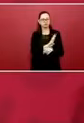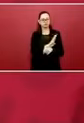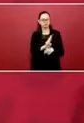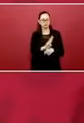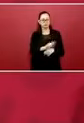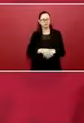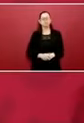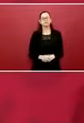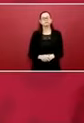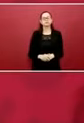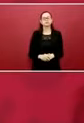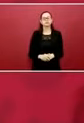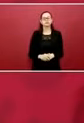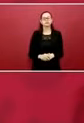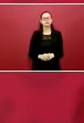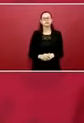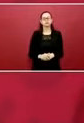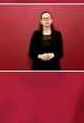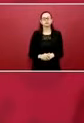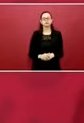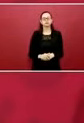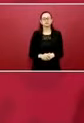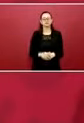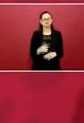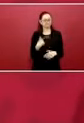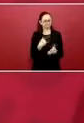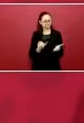Se decidió aumentar la pensión